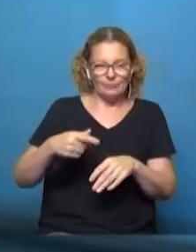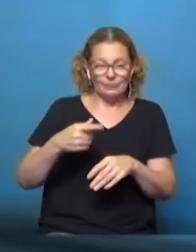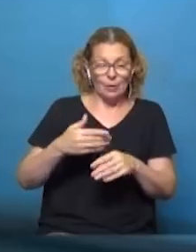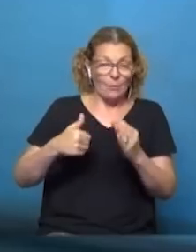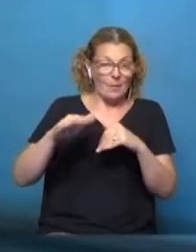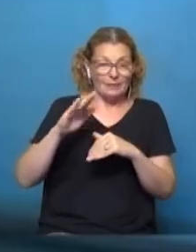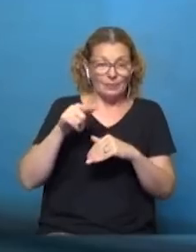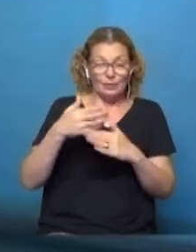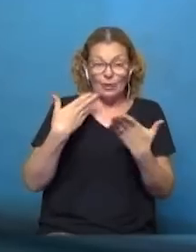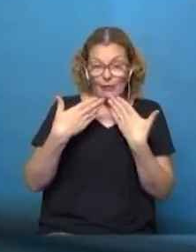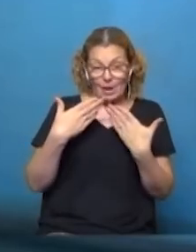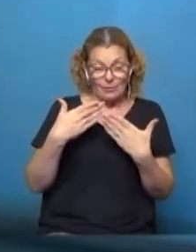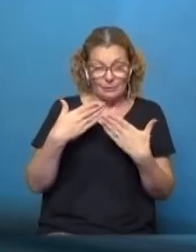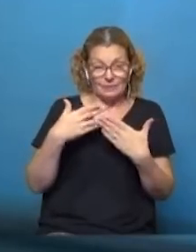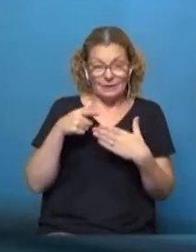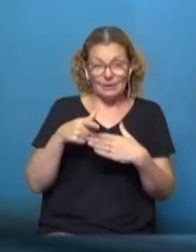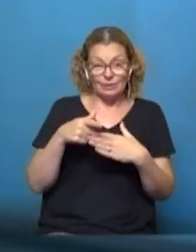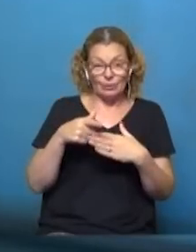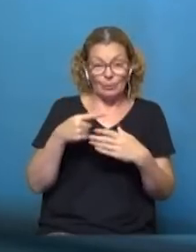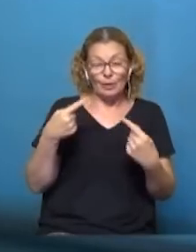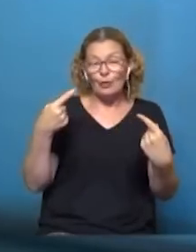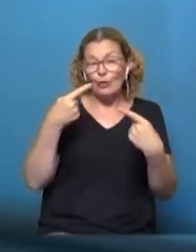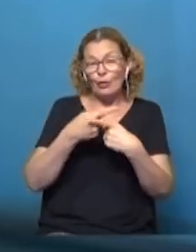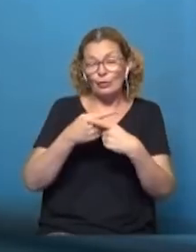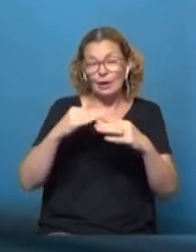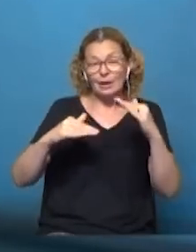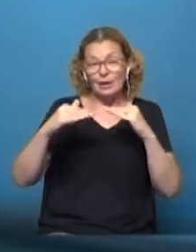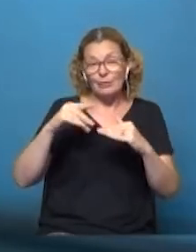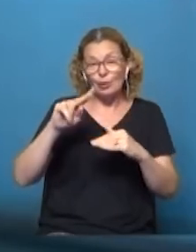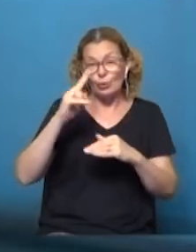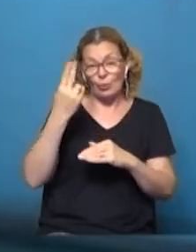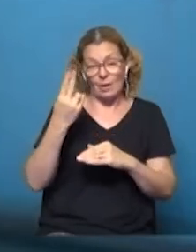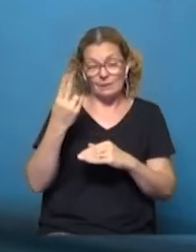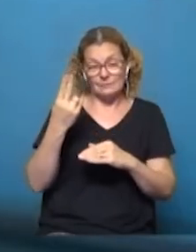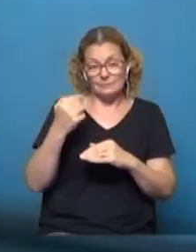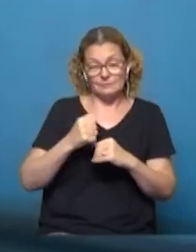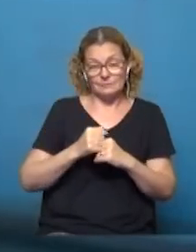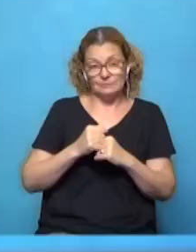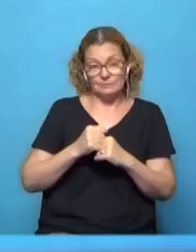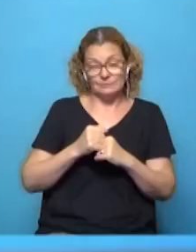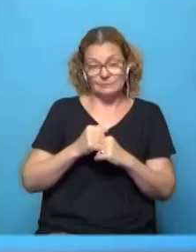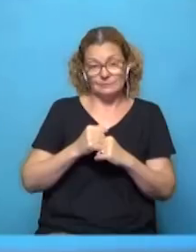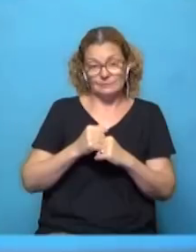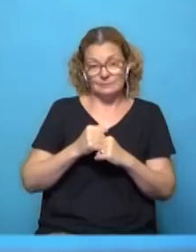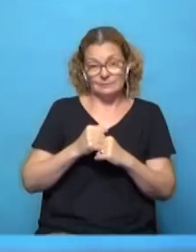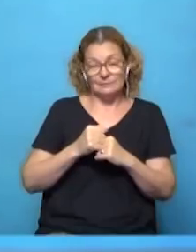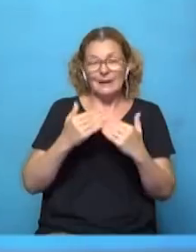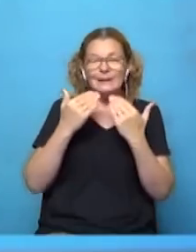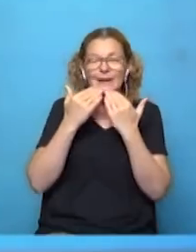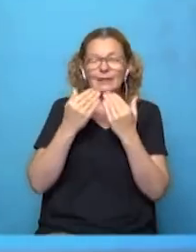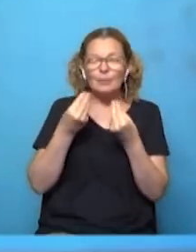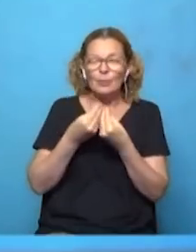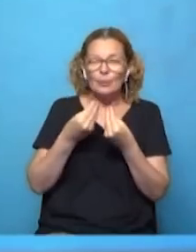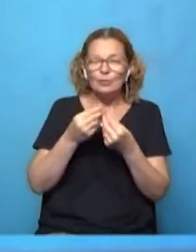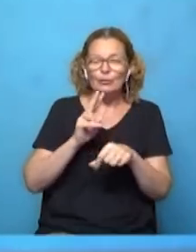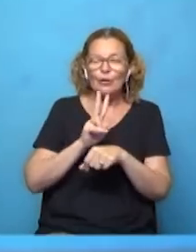máximo este del que hablamos es un gran atentado contra el equilibrio del país bien este a cuenta además te agradecemos mucho